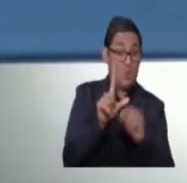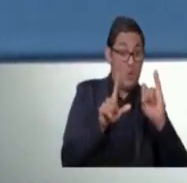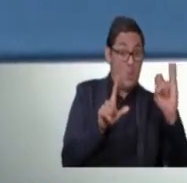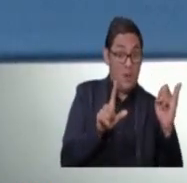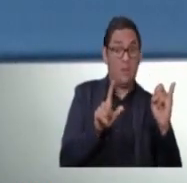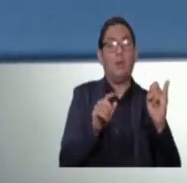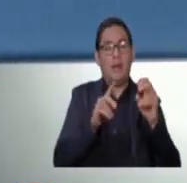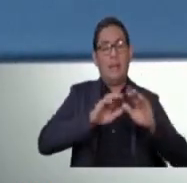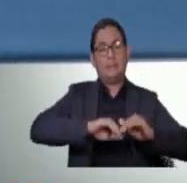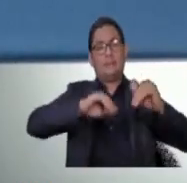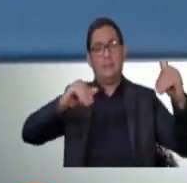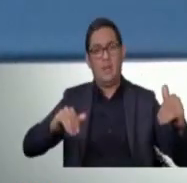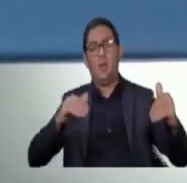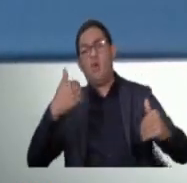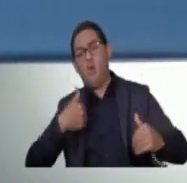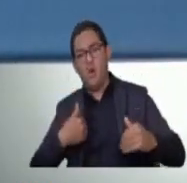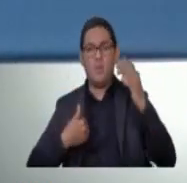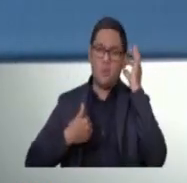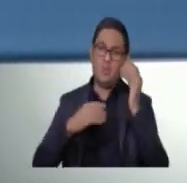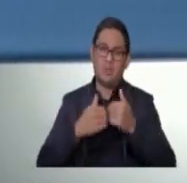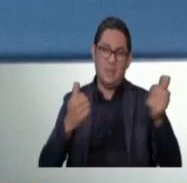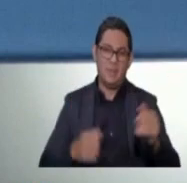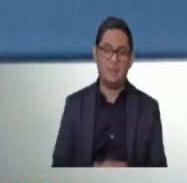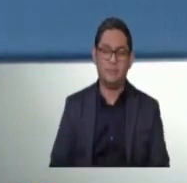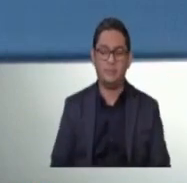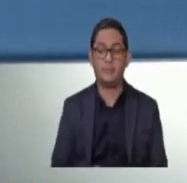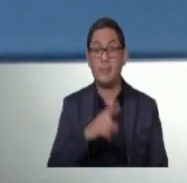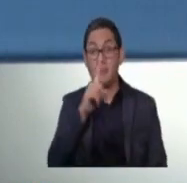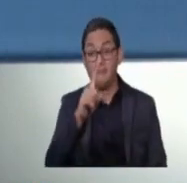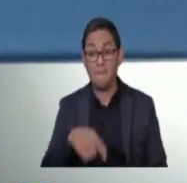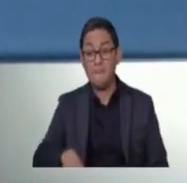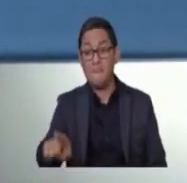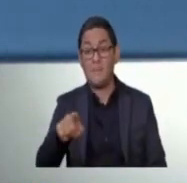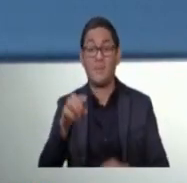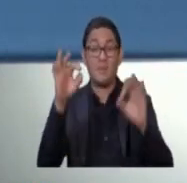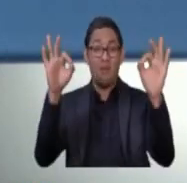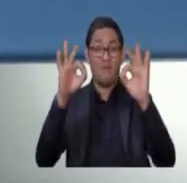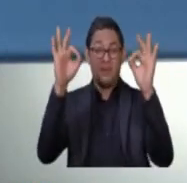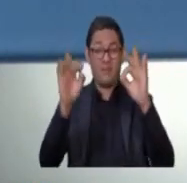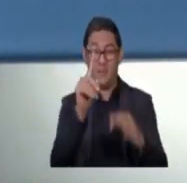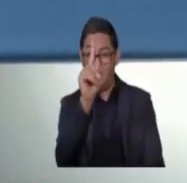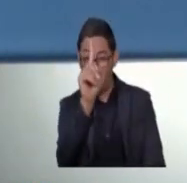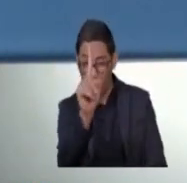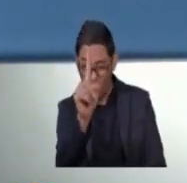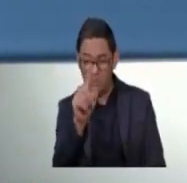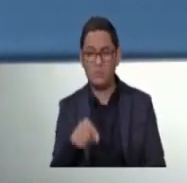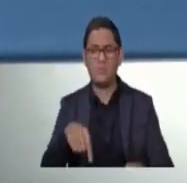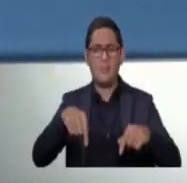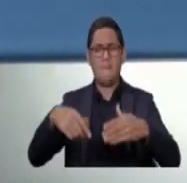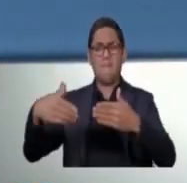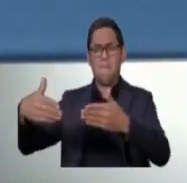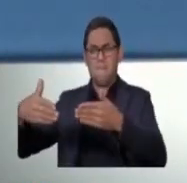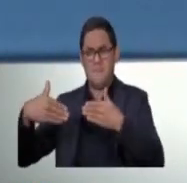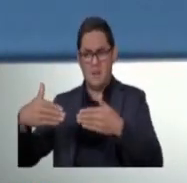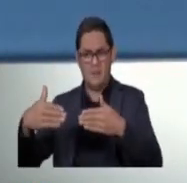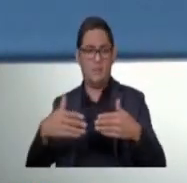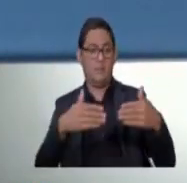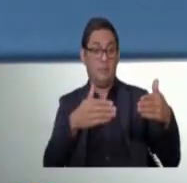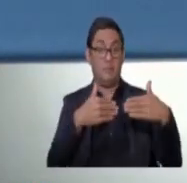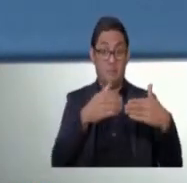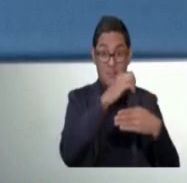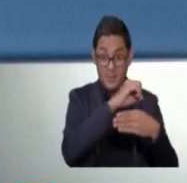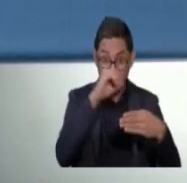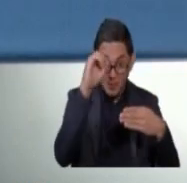no obstante a partir de este primero de febrero en la provincia de panamá y panamá oeste